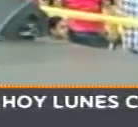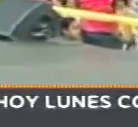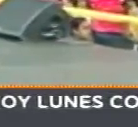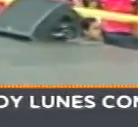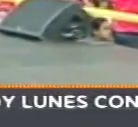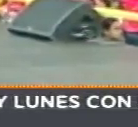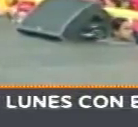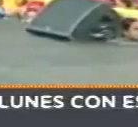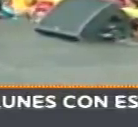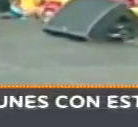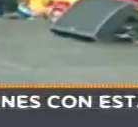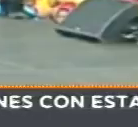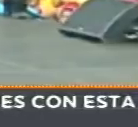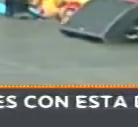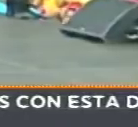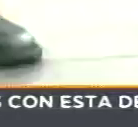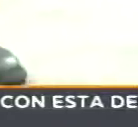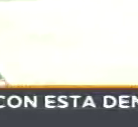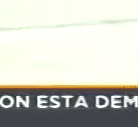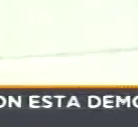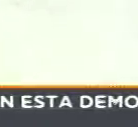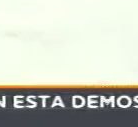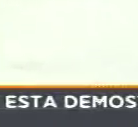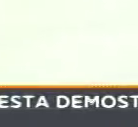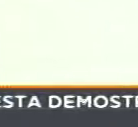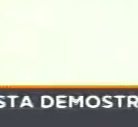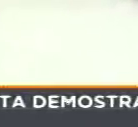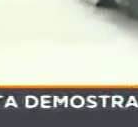y nadie más